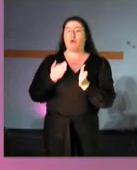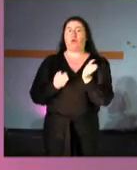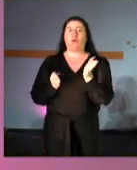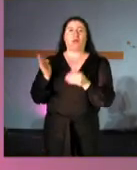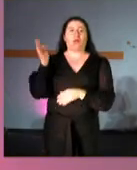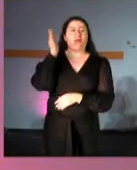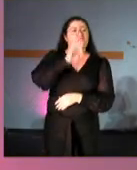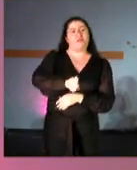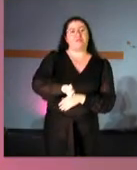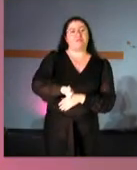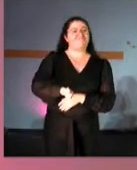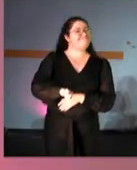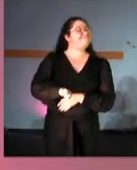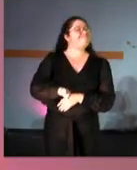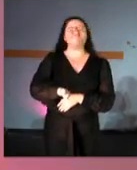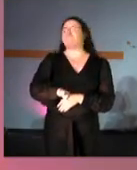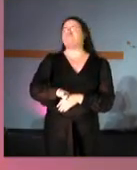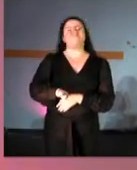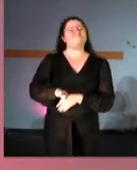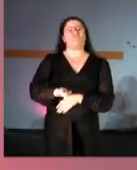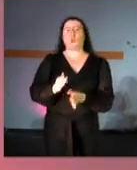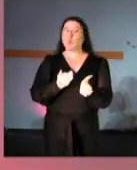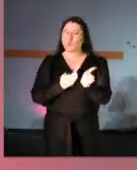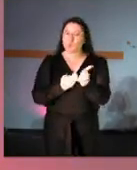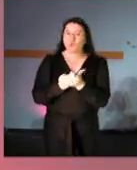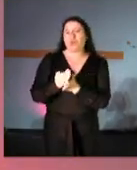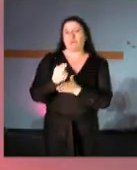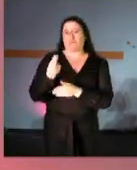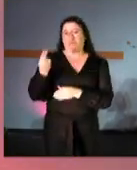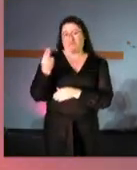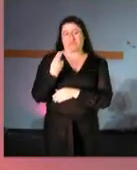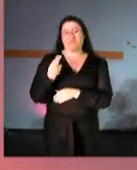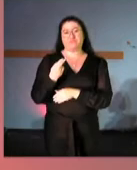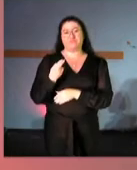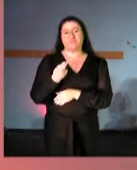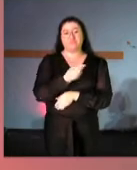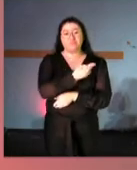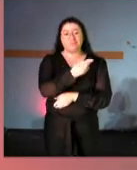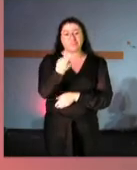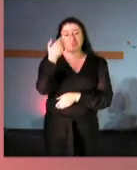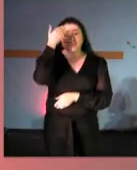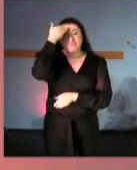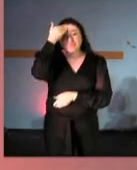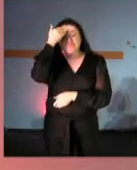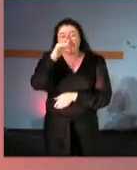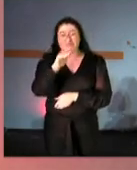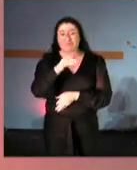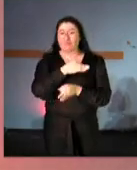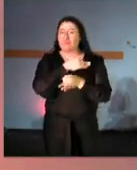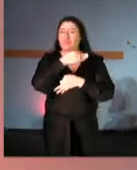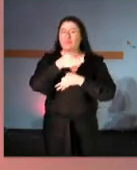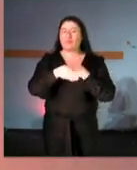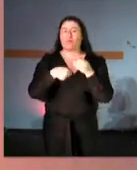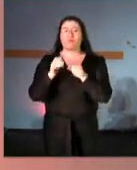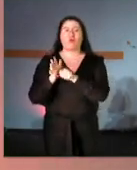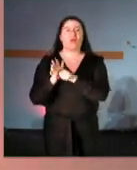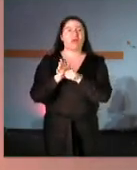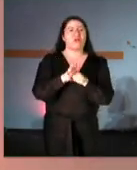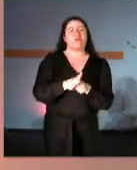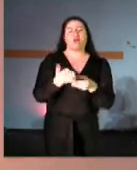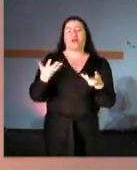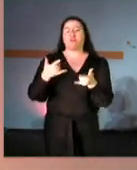traicionadas. Y ustedes saben que todos los opresores construyen sus propias historias y